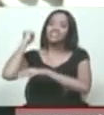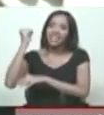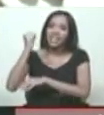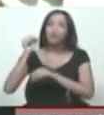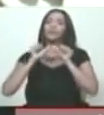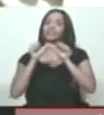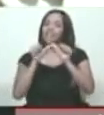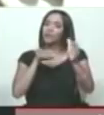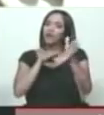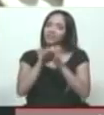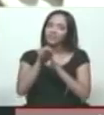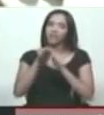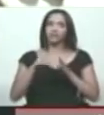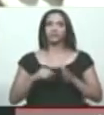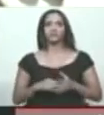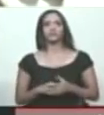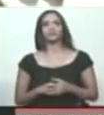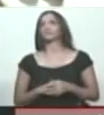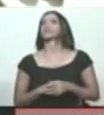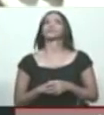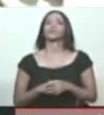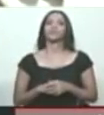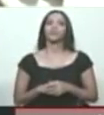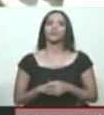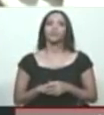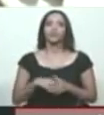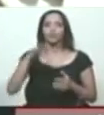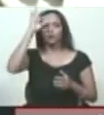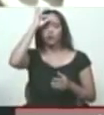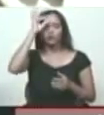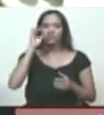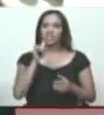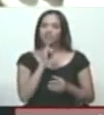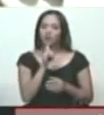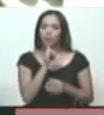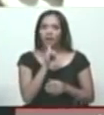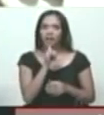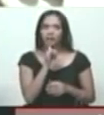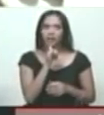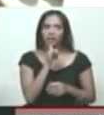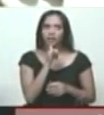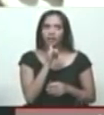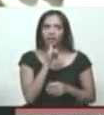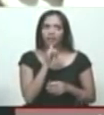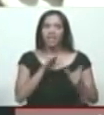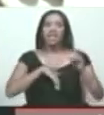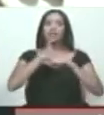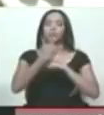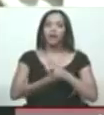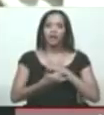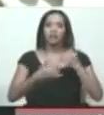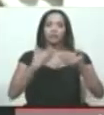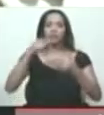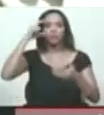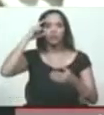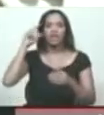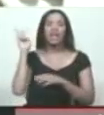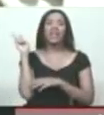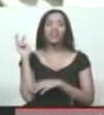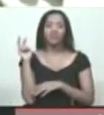seguiremos avanzando. No sé si ya informaste el plan de los próximos días. El viernes el